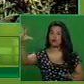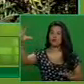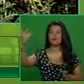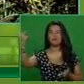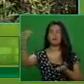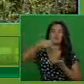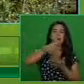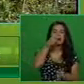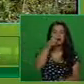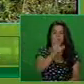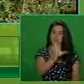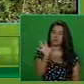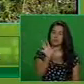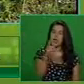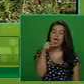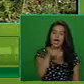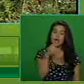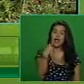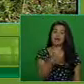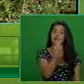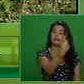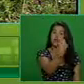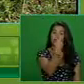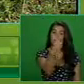que representan